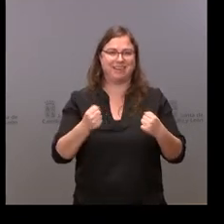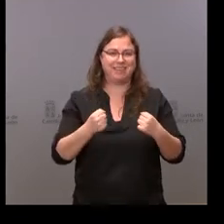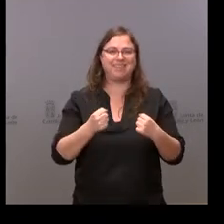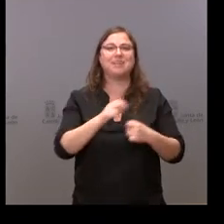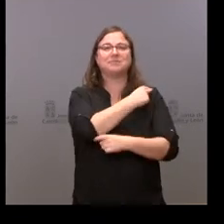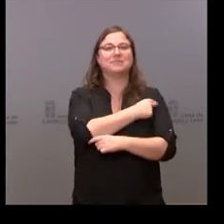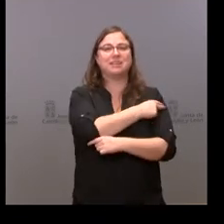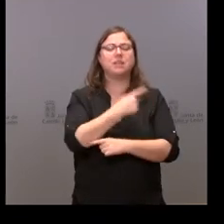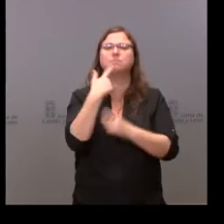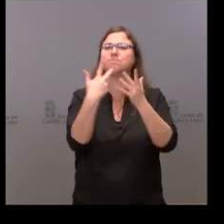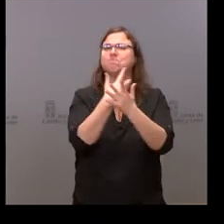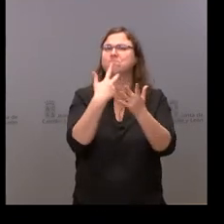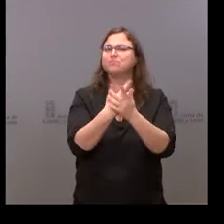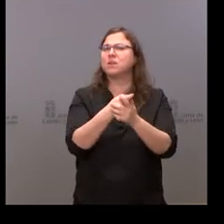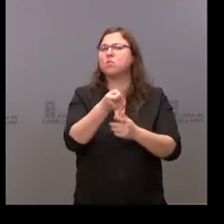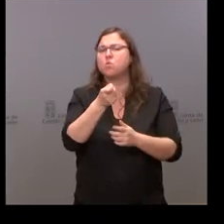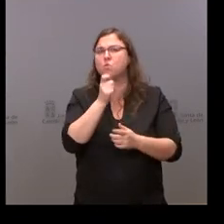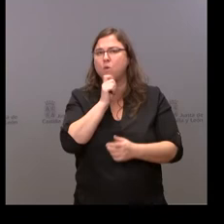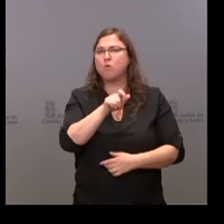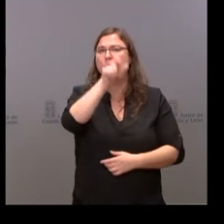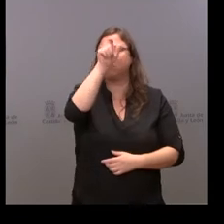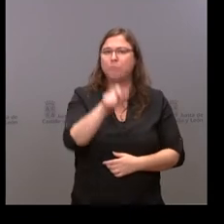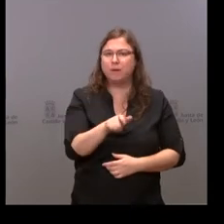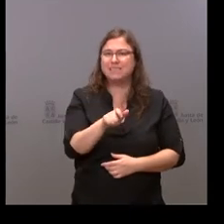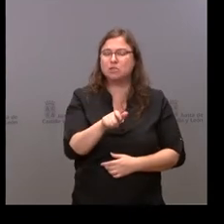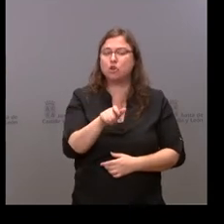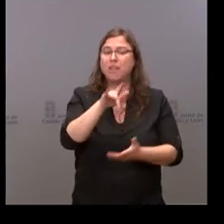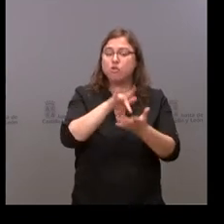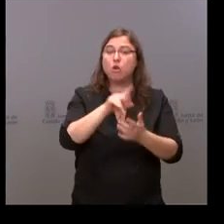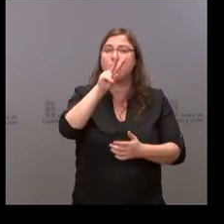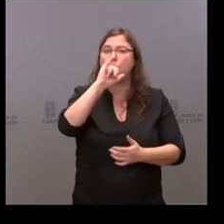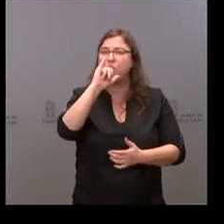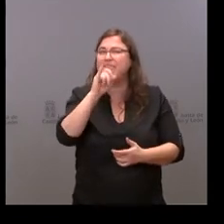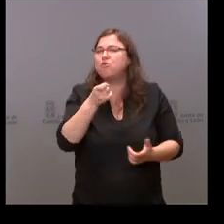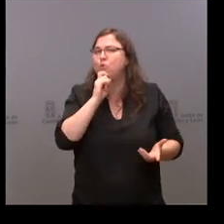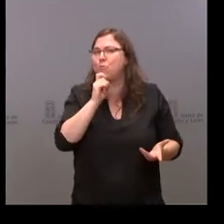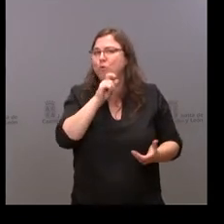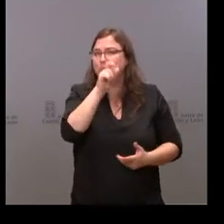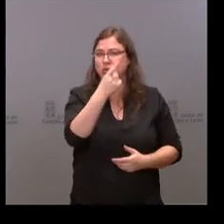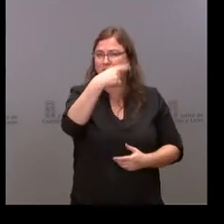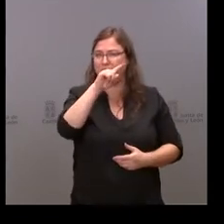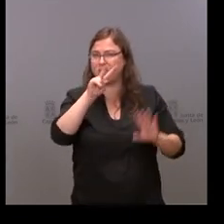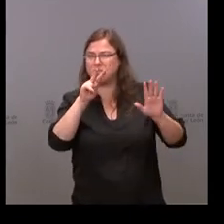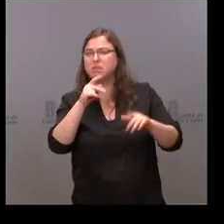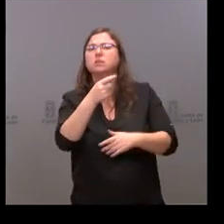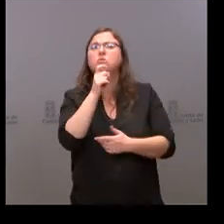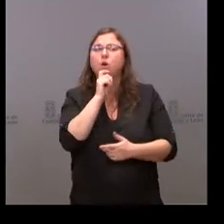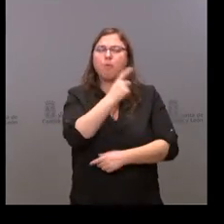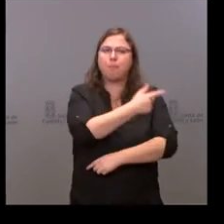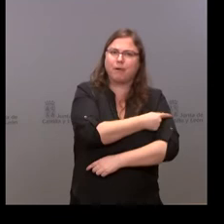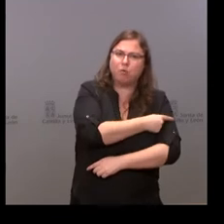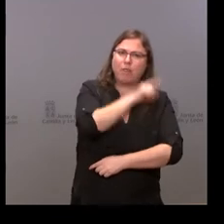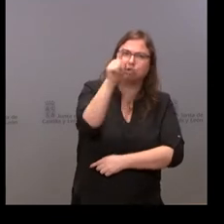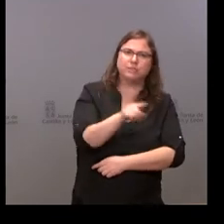radiografía de quiénes son los pacientes que están en la uci de esas más de 100 personas un poco vacunación una vacunación